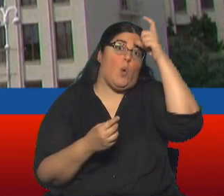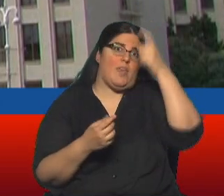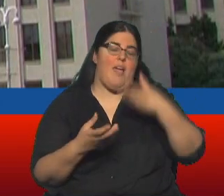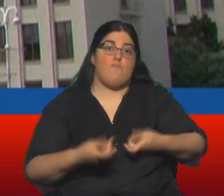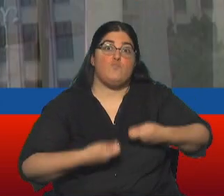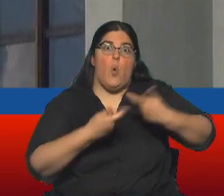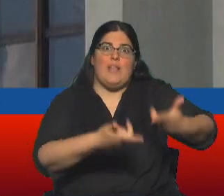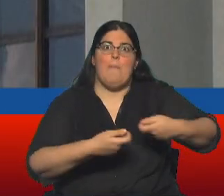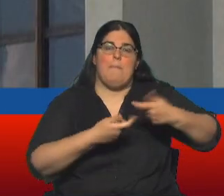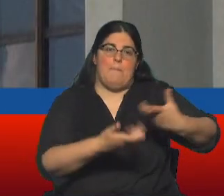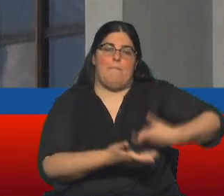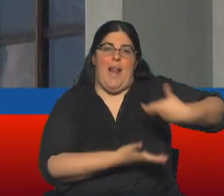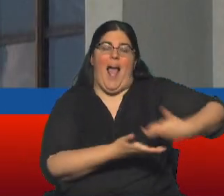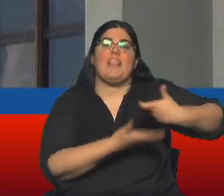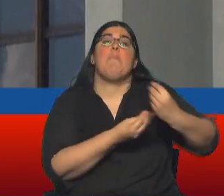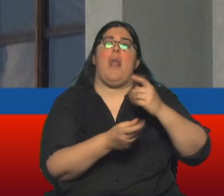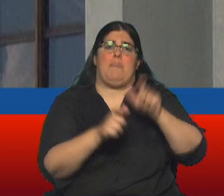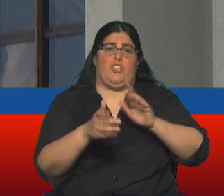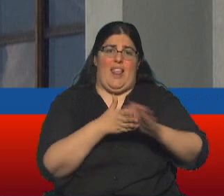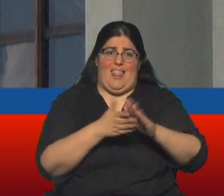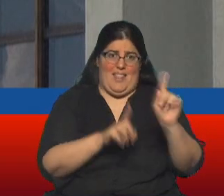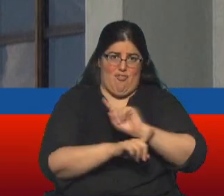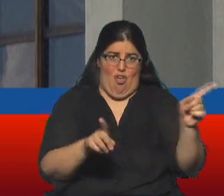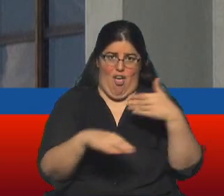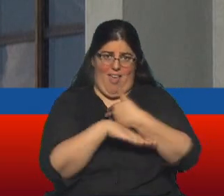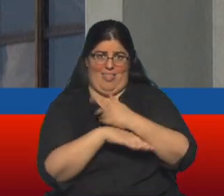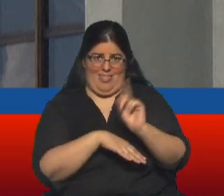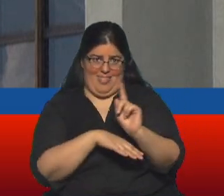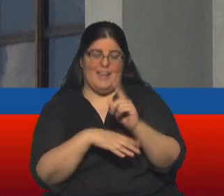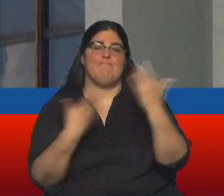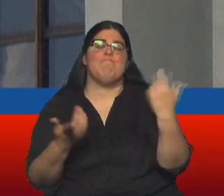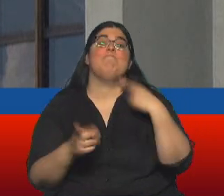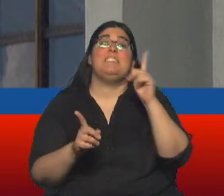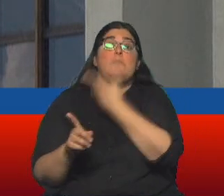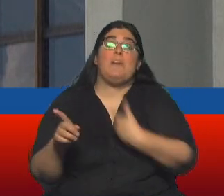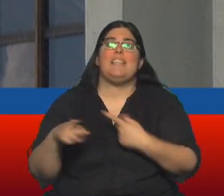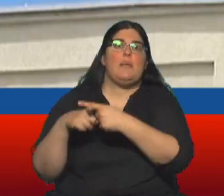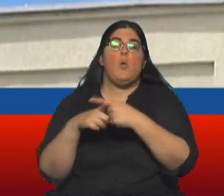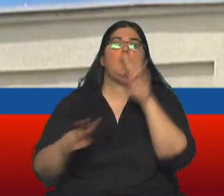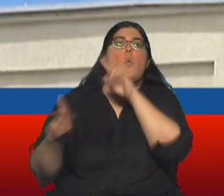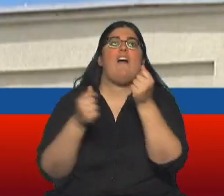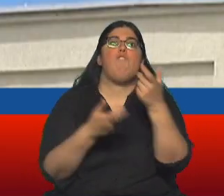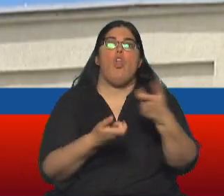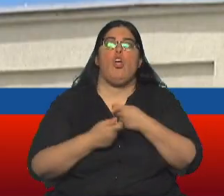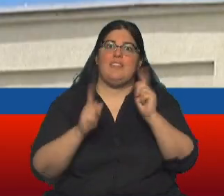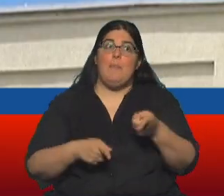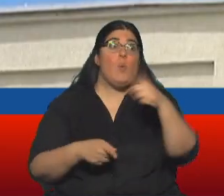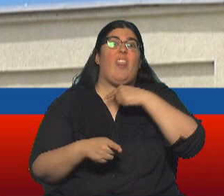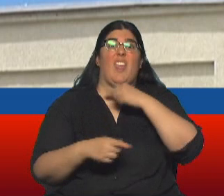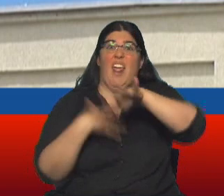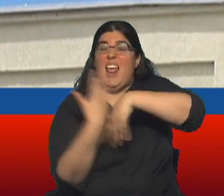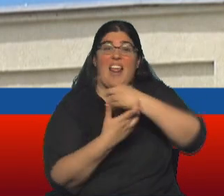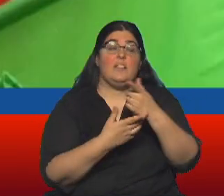que no ingresara todo este flujo migratorio. Entonces, Lukashenko también está buscando esos fondos. Si quieren resolver la crisis,